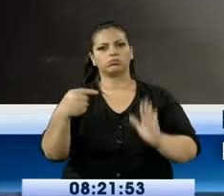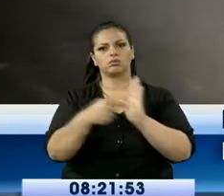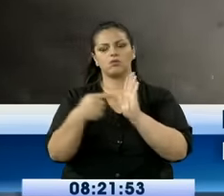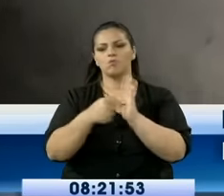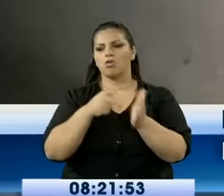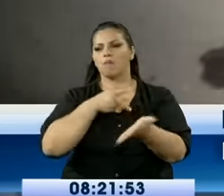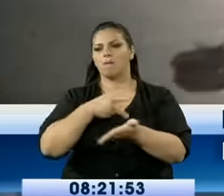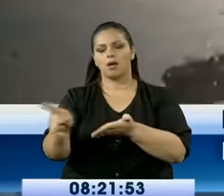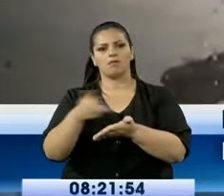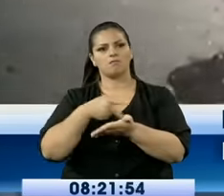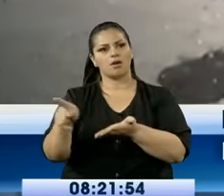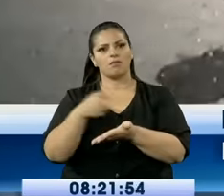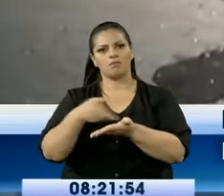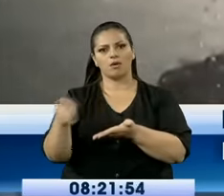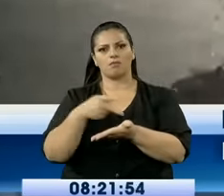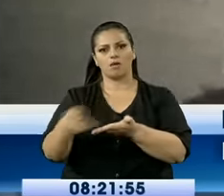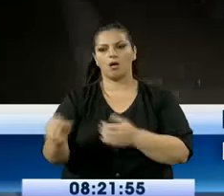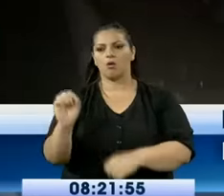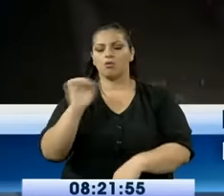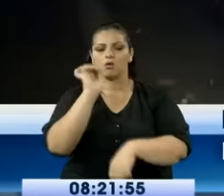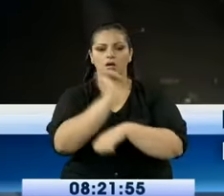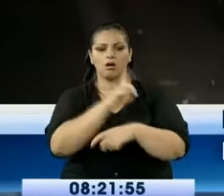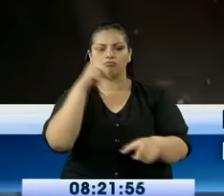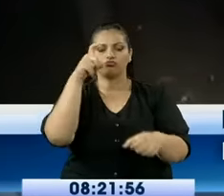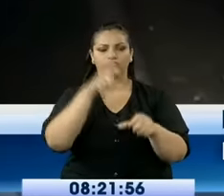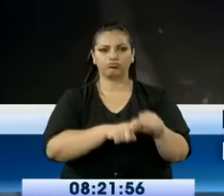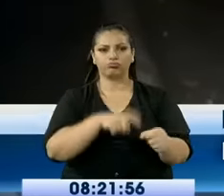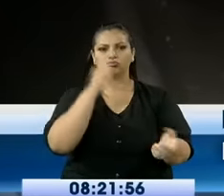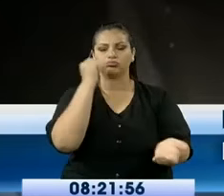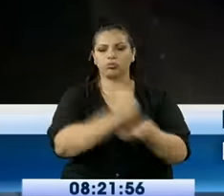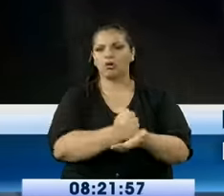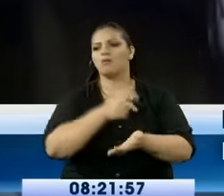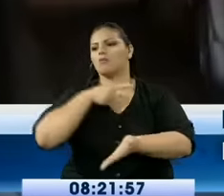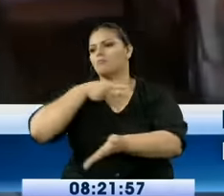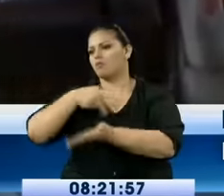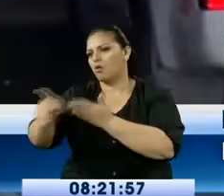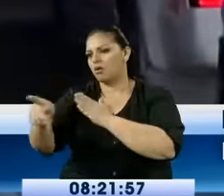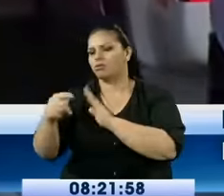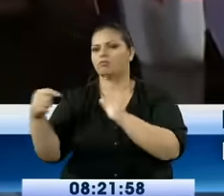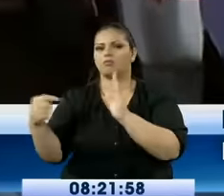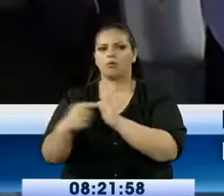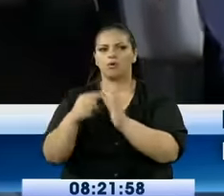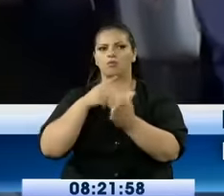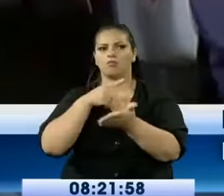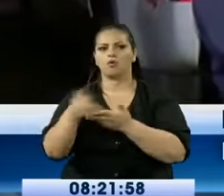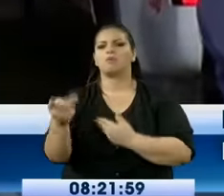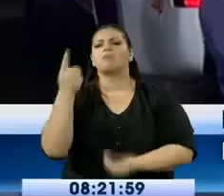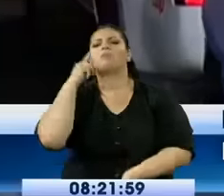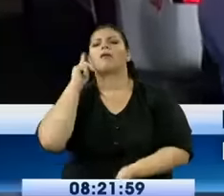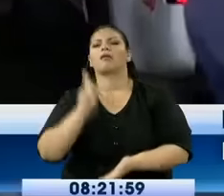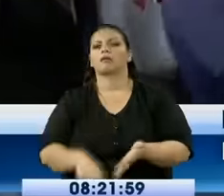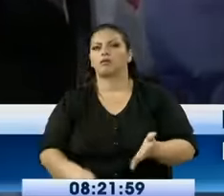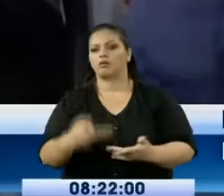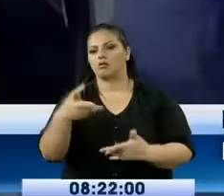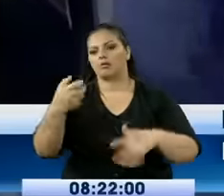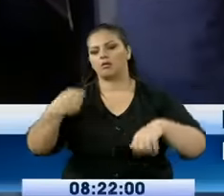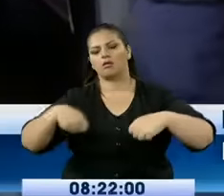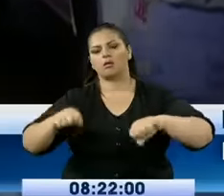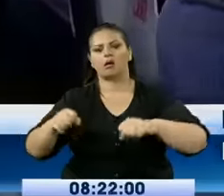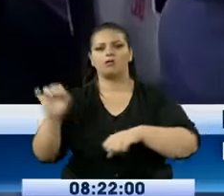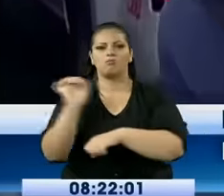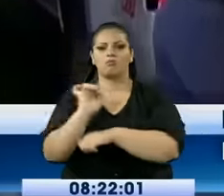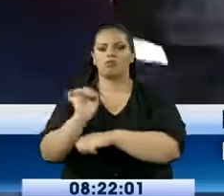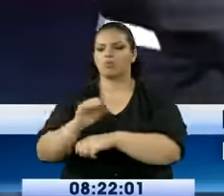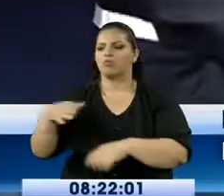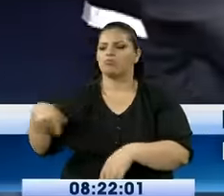través incluso de la matriculación de nuestros vehículos. ¿Para qué? Para que se nos dañen los vehículos en esos famosos hilos divisorios. Sí, ahí está,